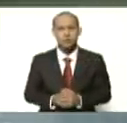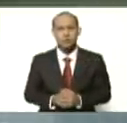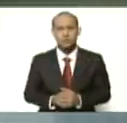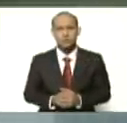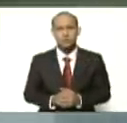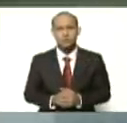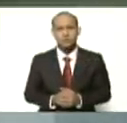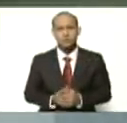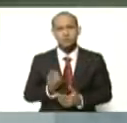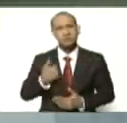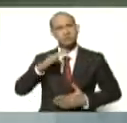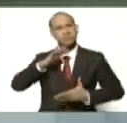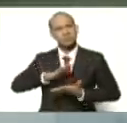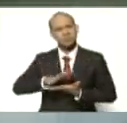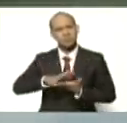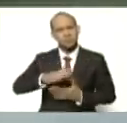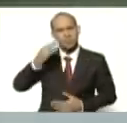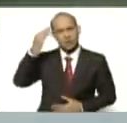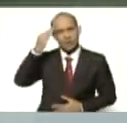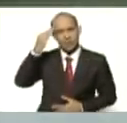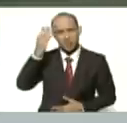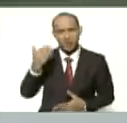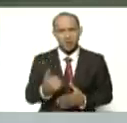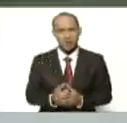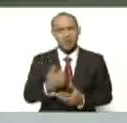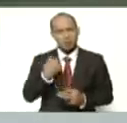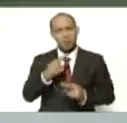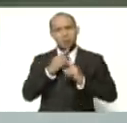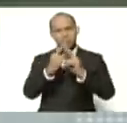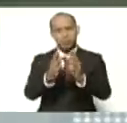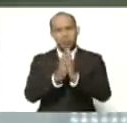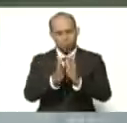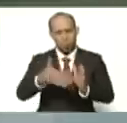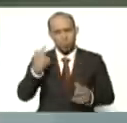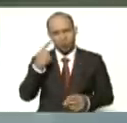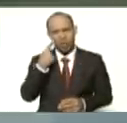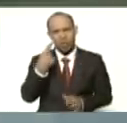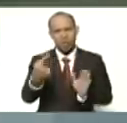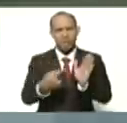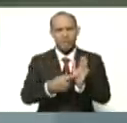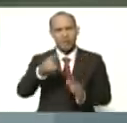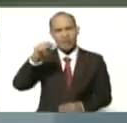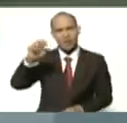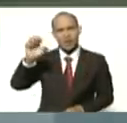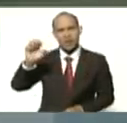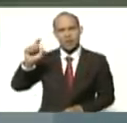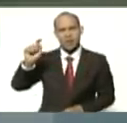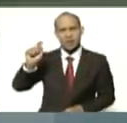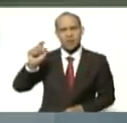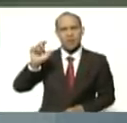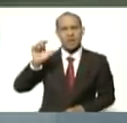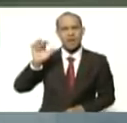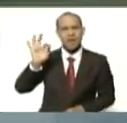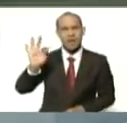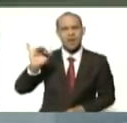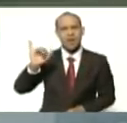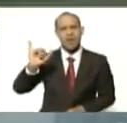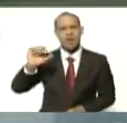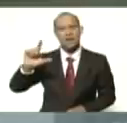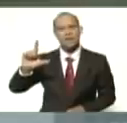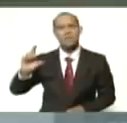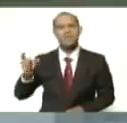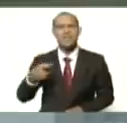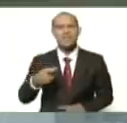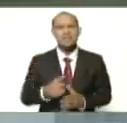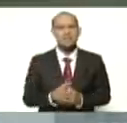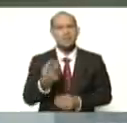para relajar la mente se la recomiendo en netflix se llama hospital